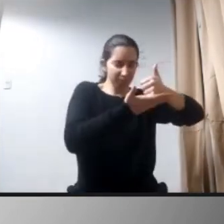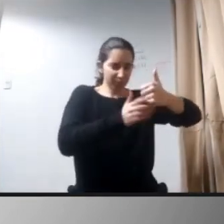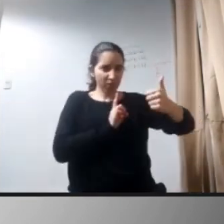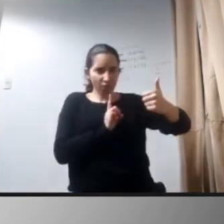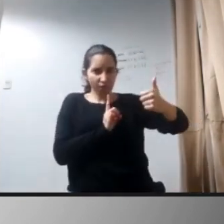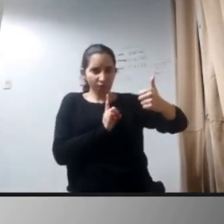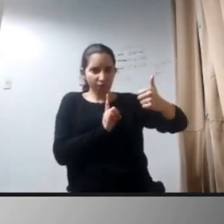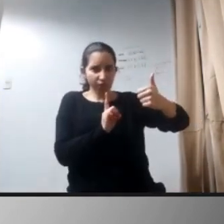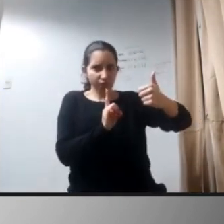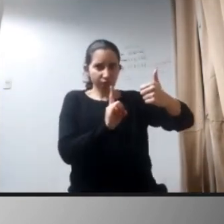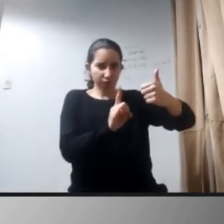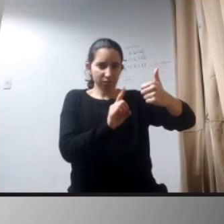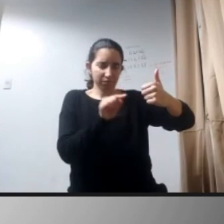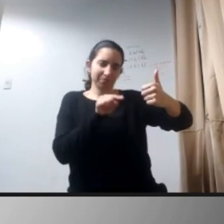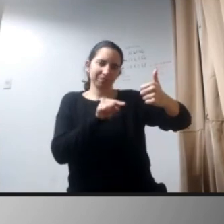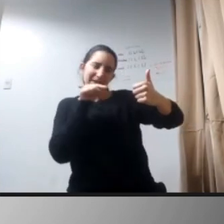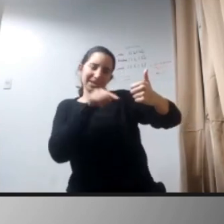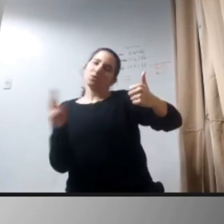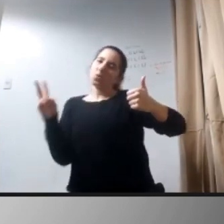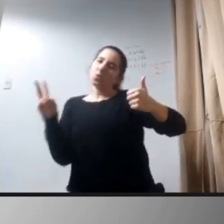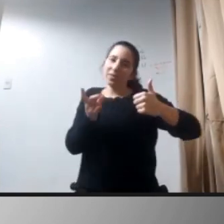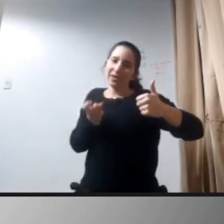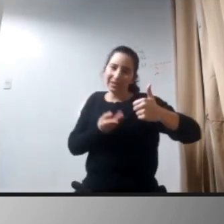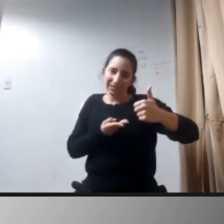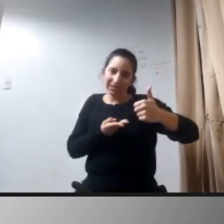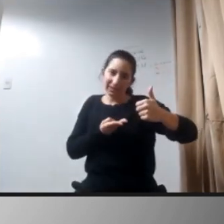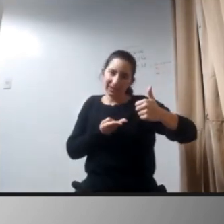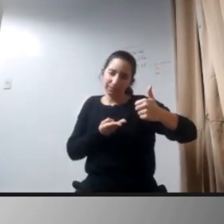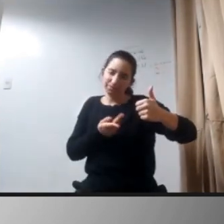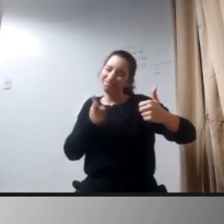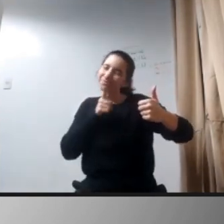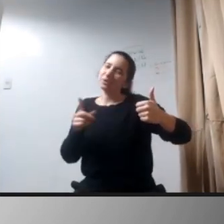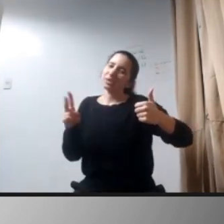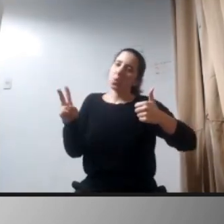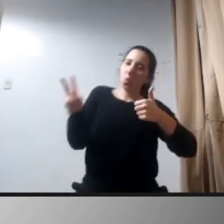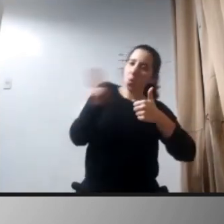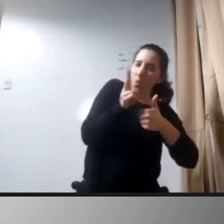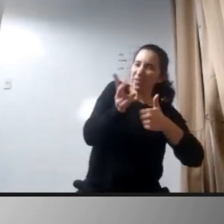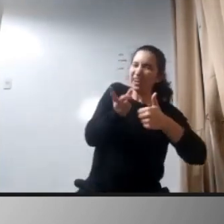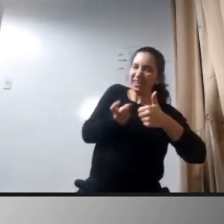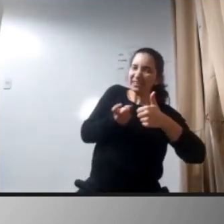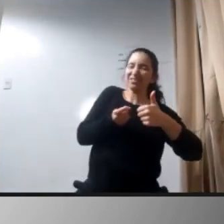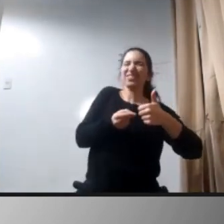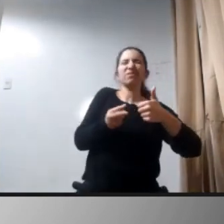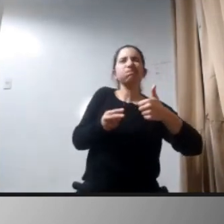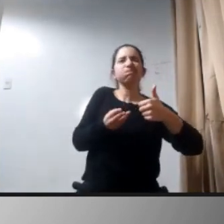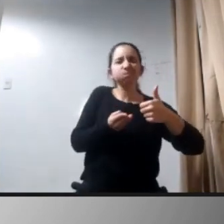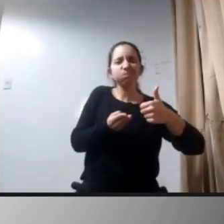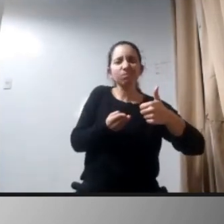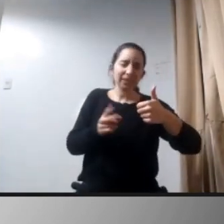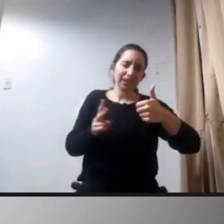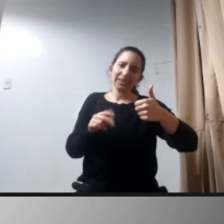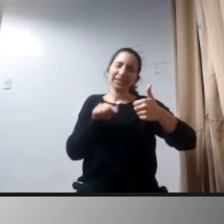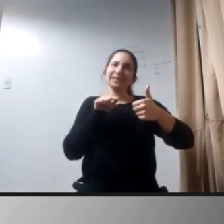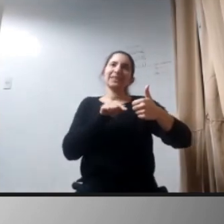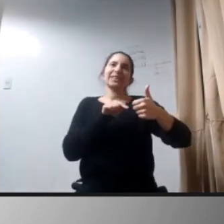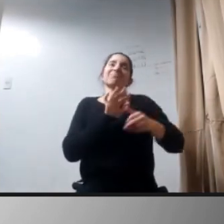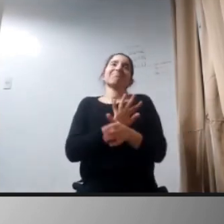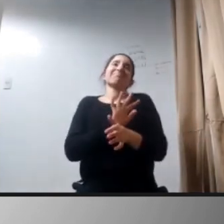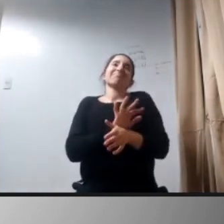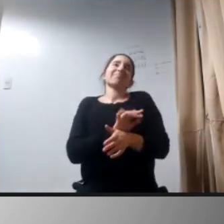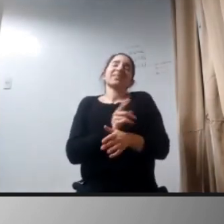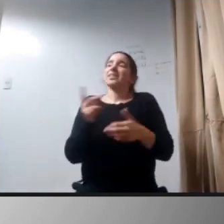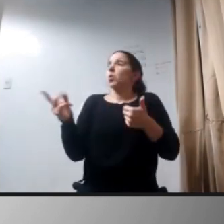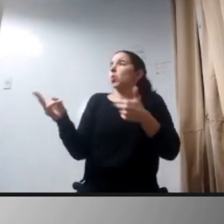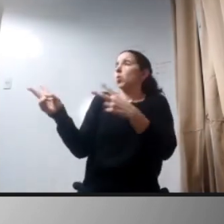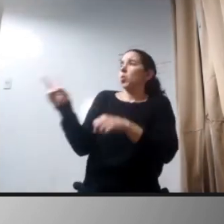que padecer el cuidado, digamos. Padecerlo lo digo en el sentido de que estás de alguna manera